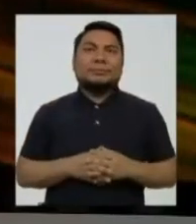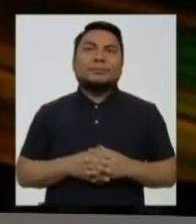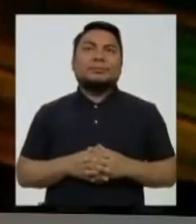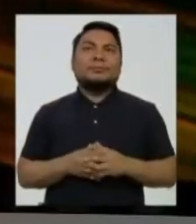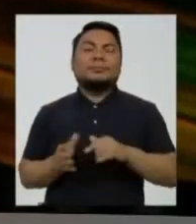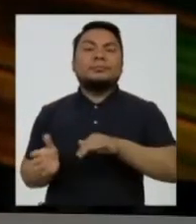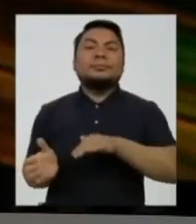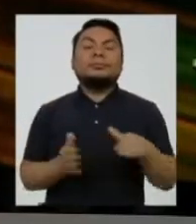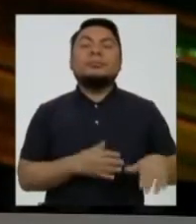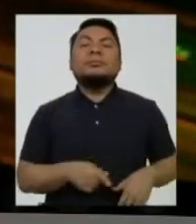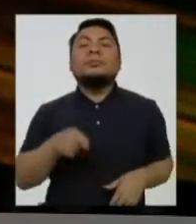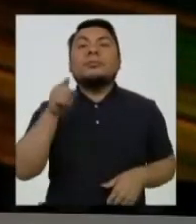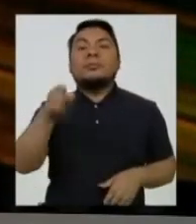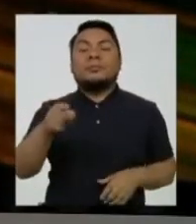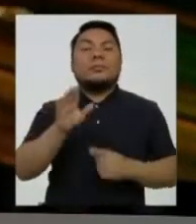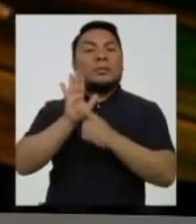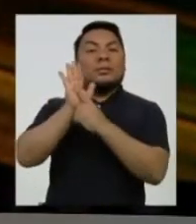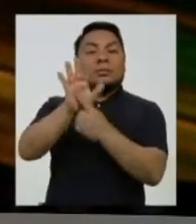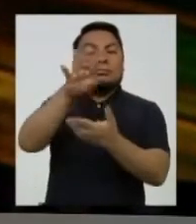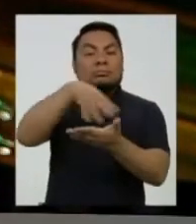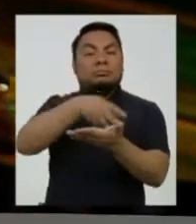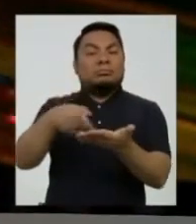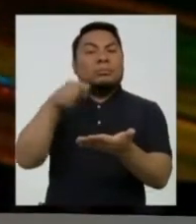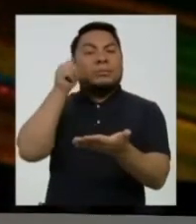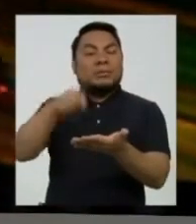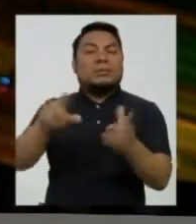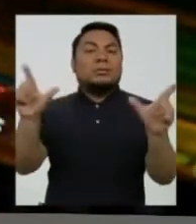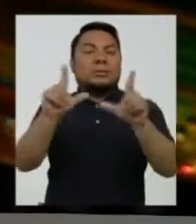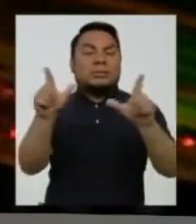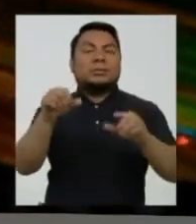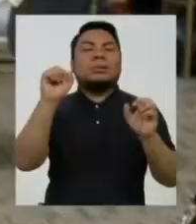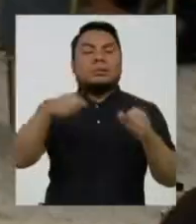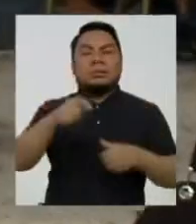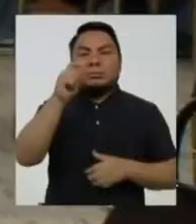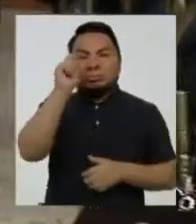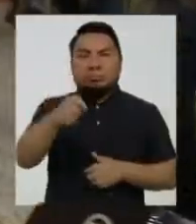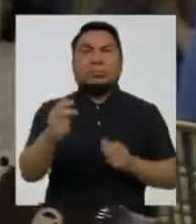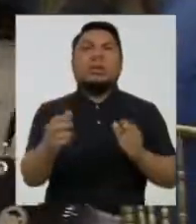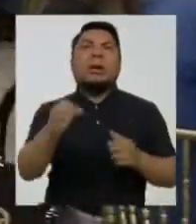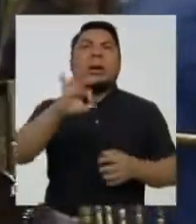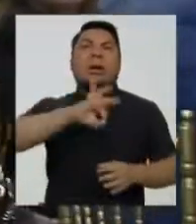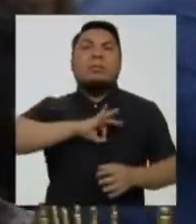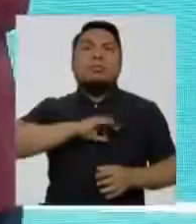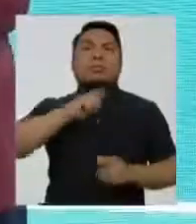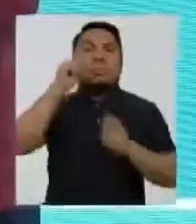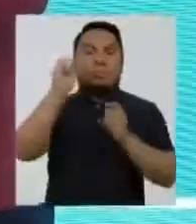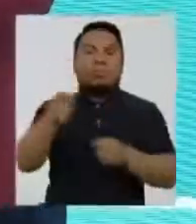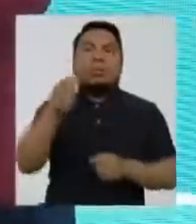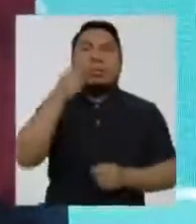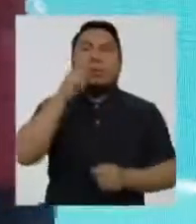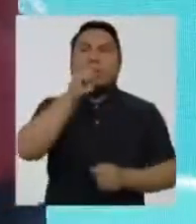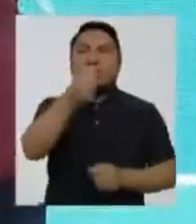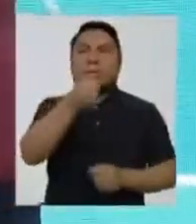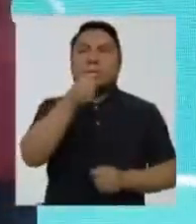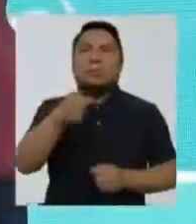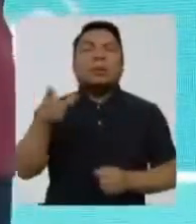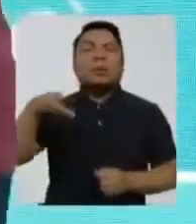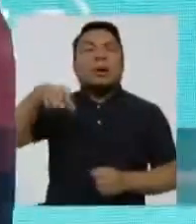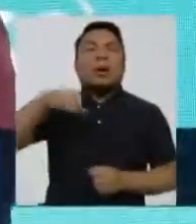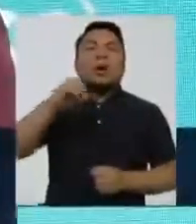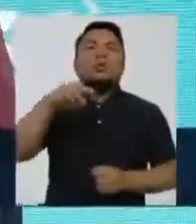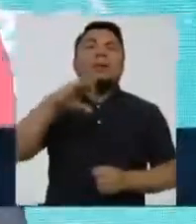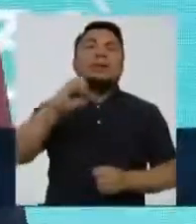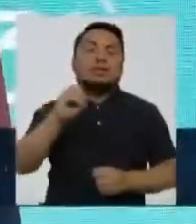Y el programa Marcando Agenda, que se emite en esta casa televisiva, fue reconocida con el premio anual al periodismo organizado por la Cámara de Comercio de Lima.